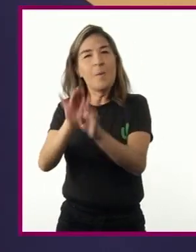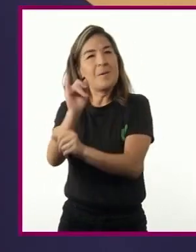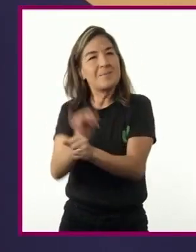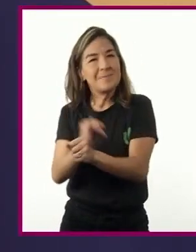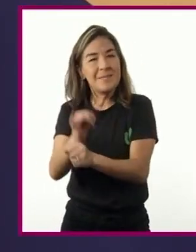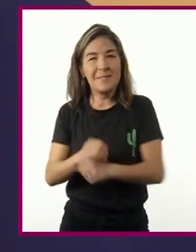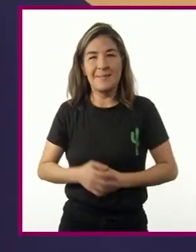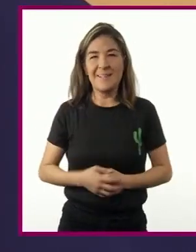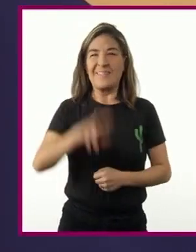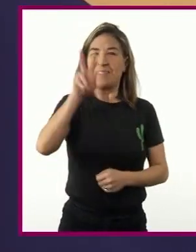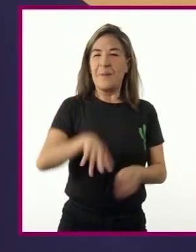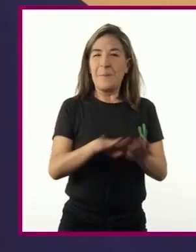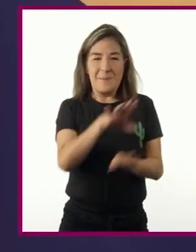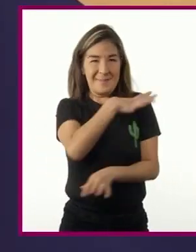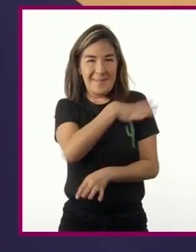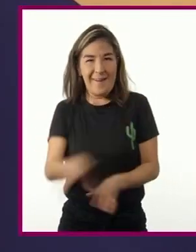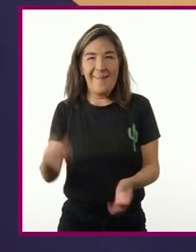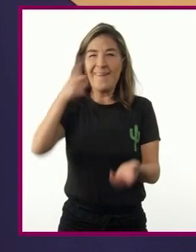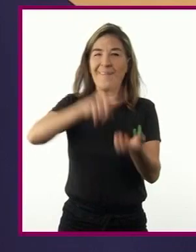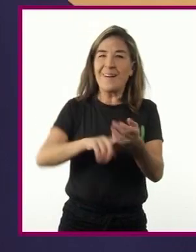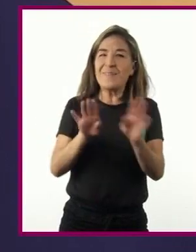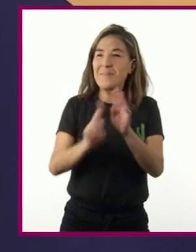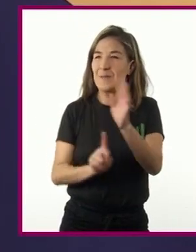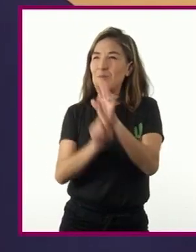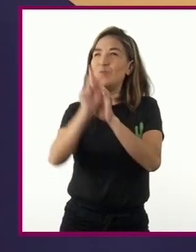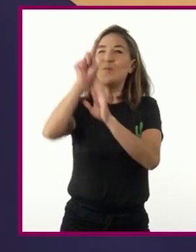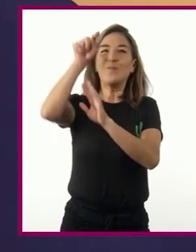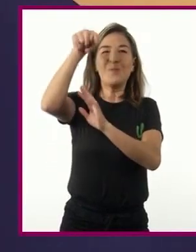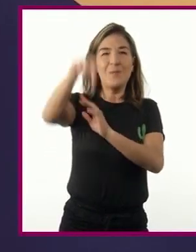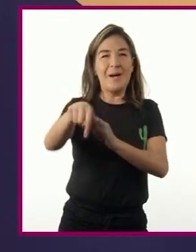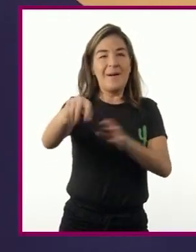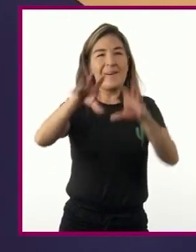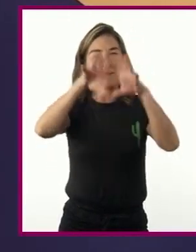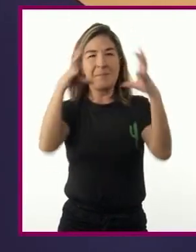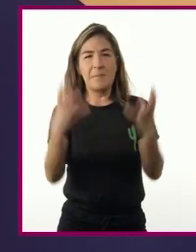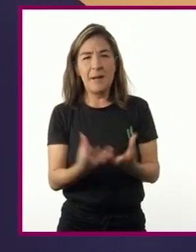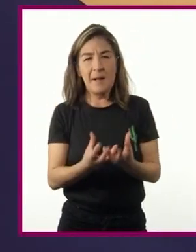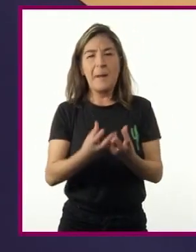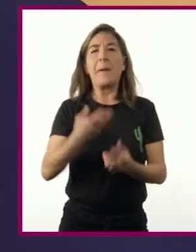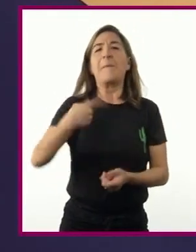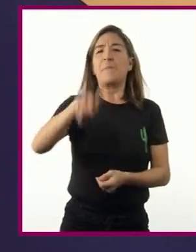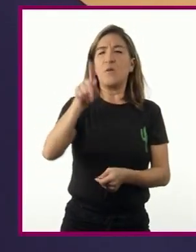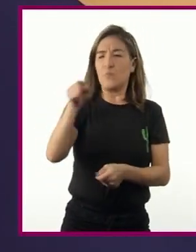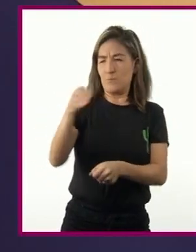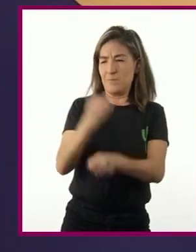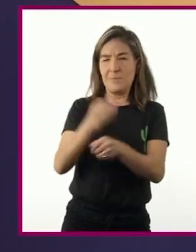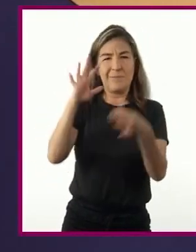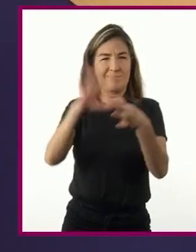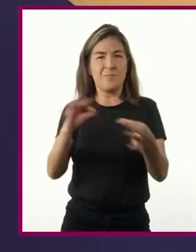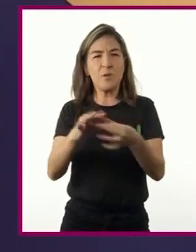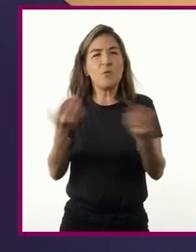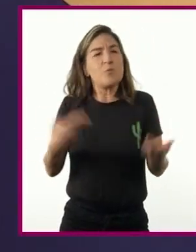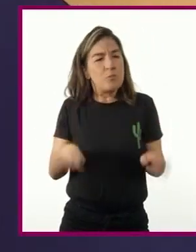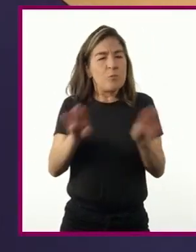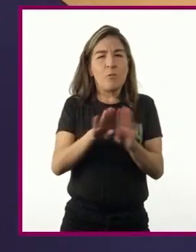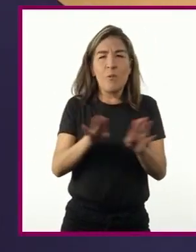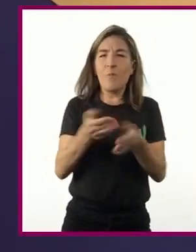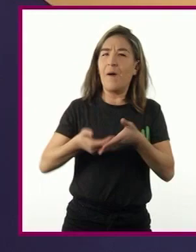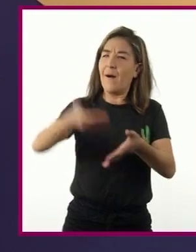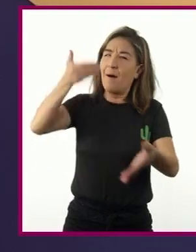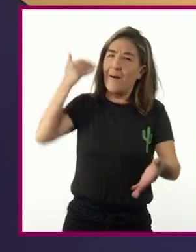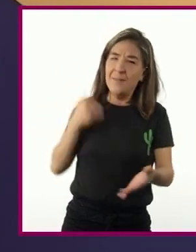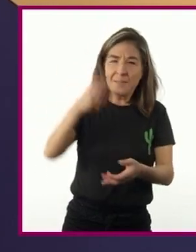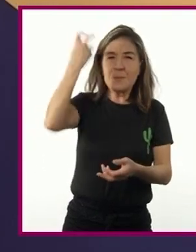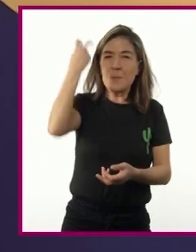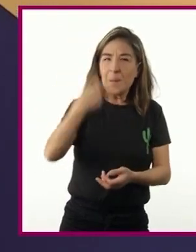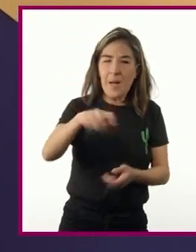ser increíble viajar por el espacio exterior, pero ahora que lo menciona, no logro imaginar cómo fue posible viajar al